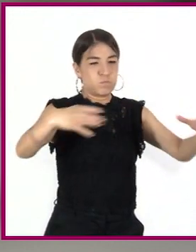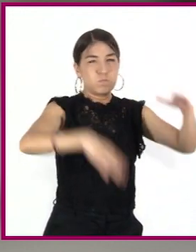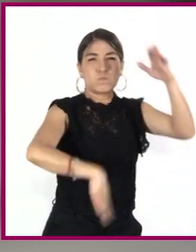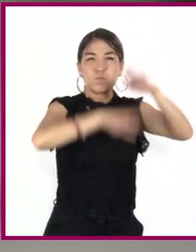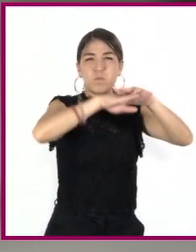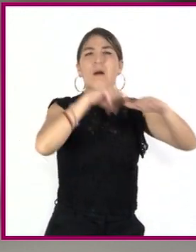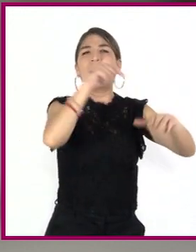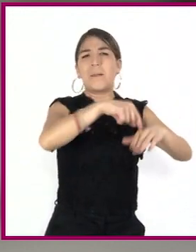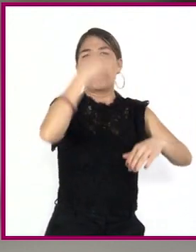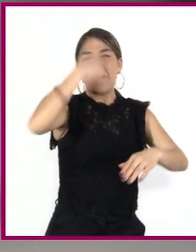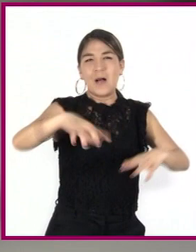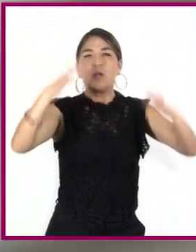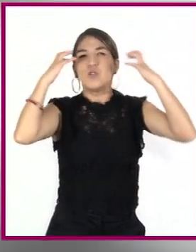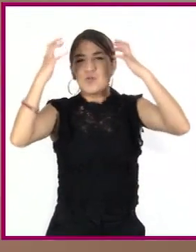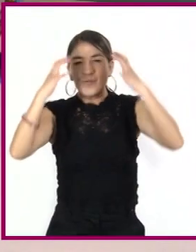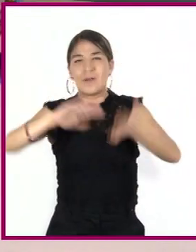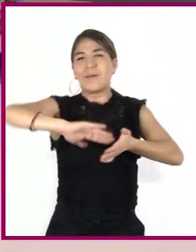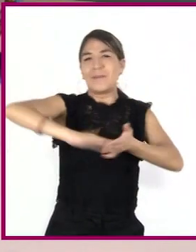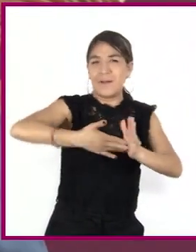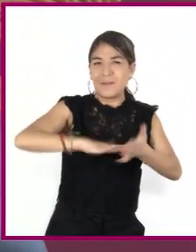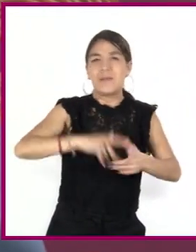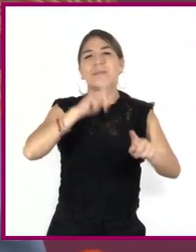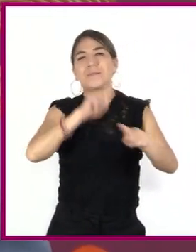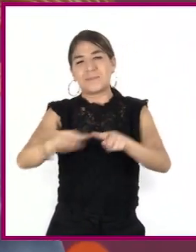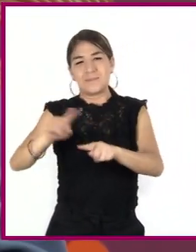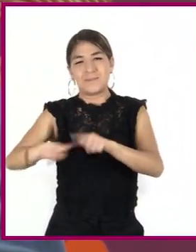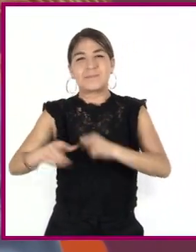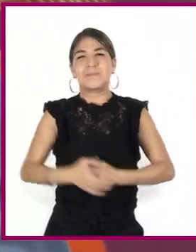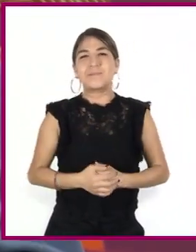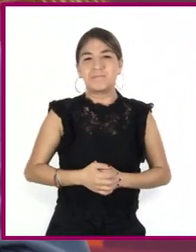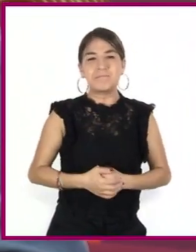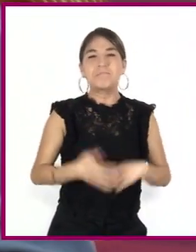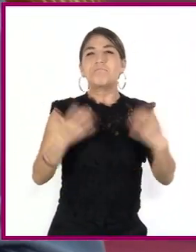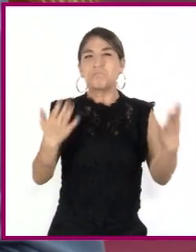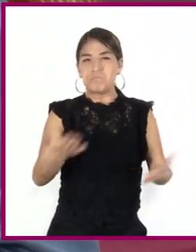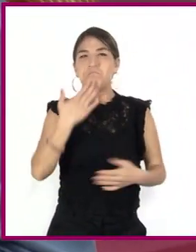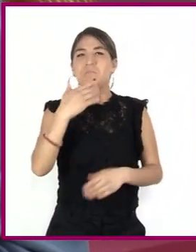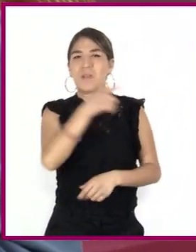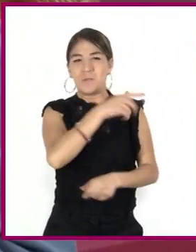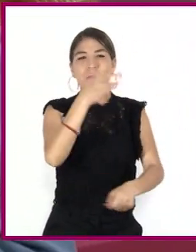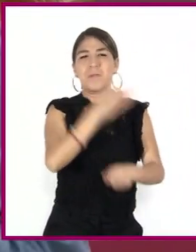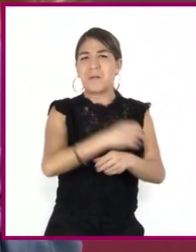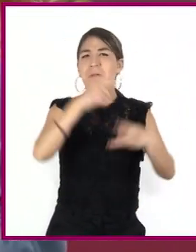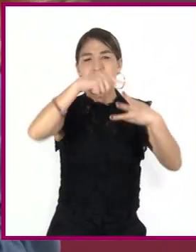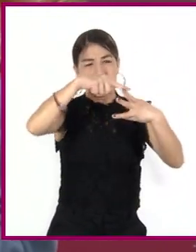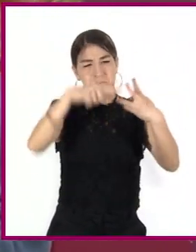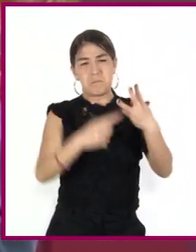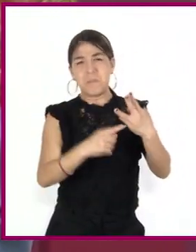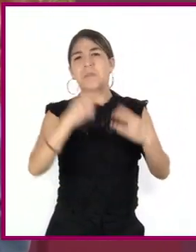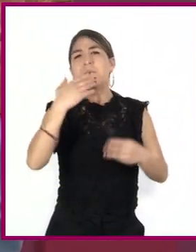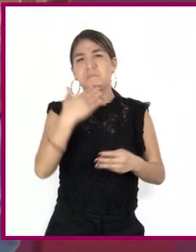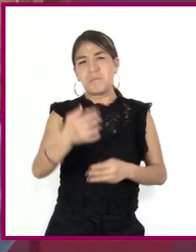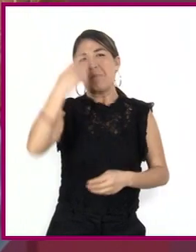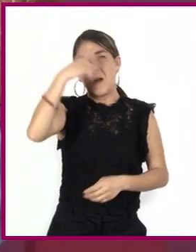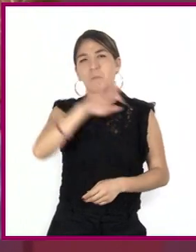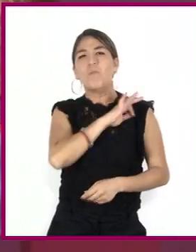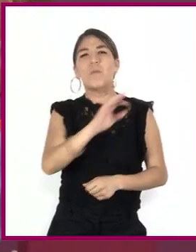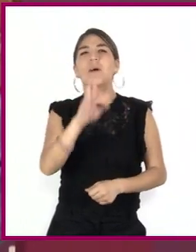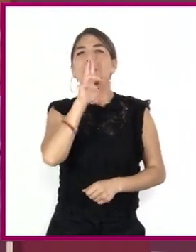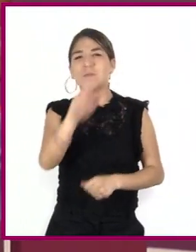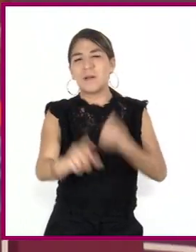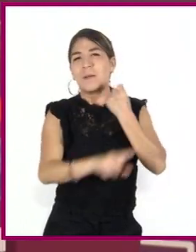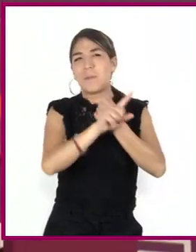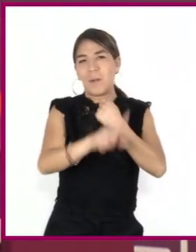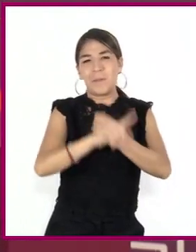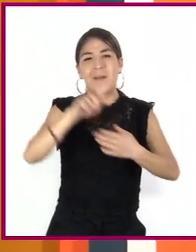regaderas, lavabos, etc. Me parecen muy bien las 3 alternativas para poder resolver el problema técnico